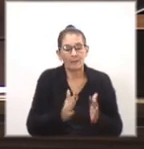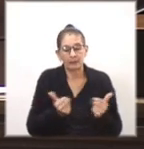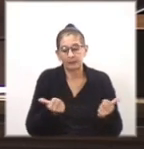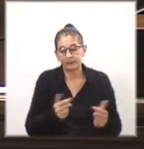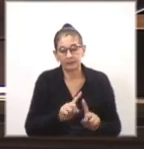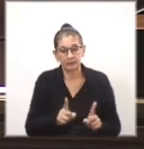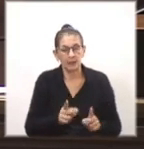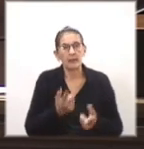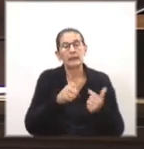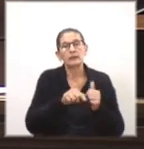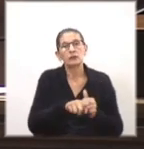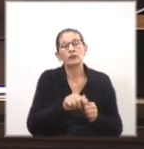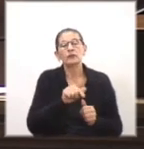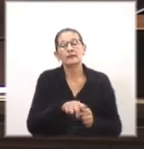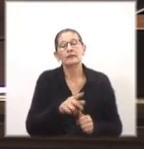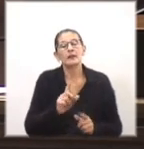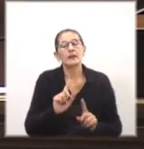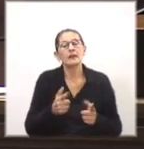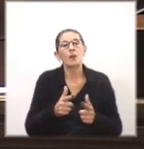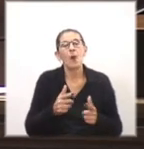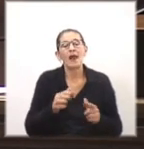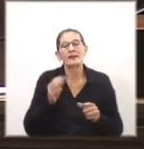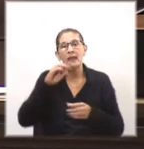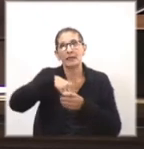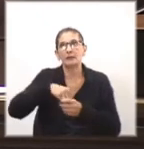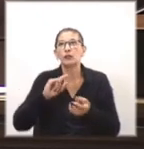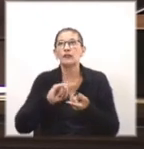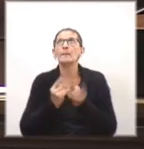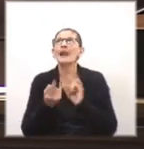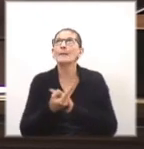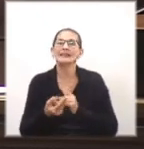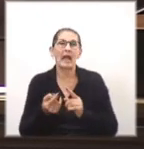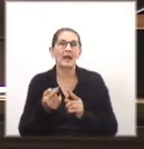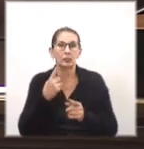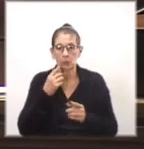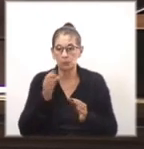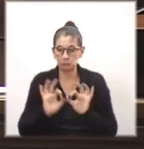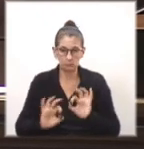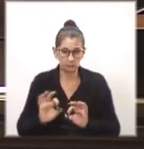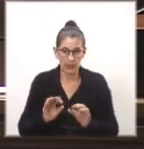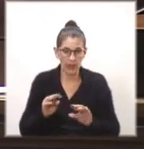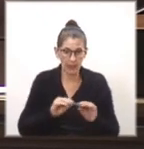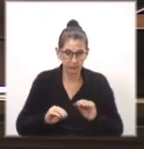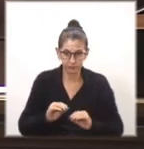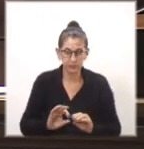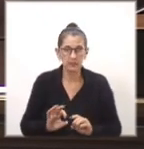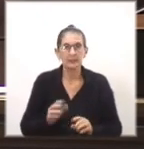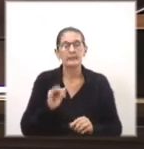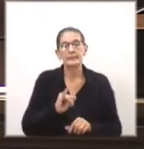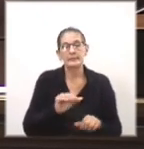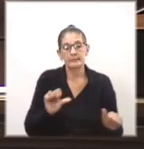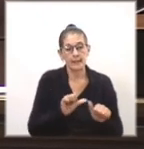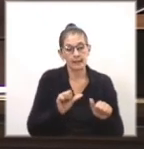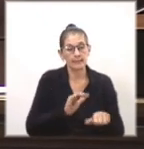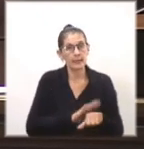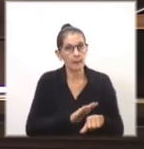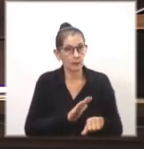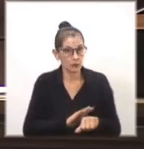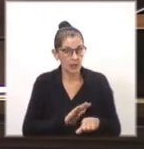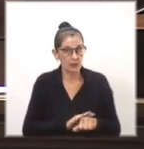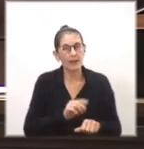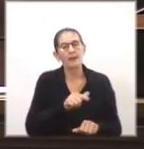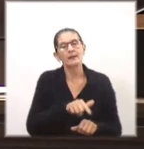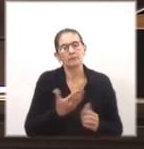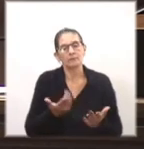el momento no ha tenido ningún tratamiento parlamentario, y que si las cosas se hubieran hecho de manera responsable, debió haber sido puesto